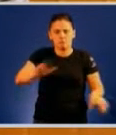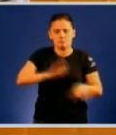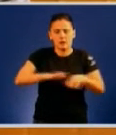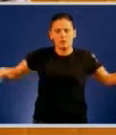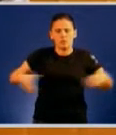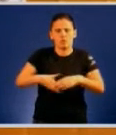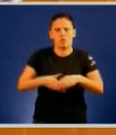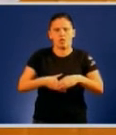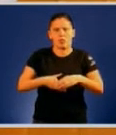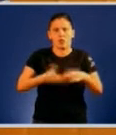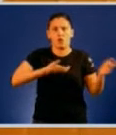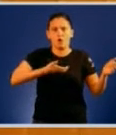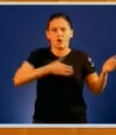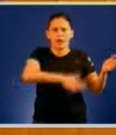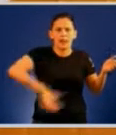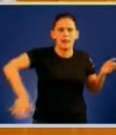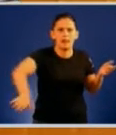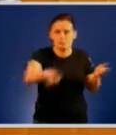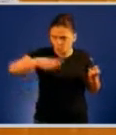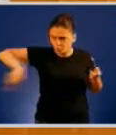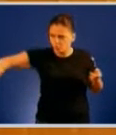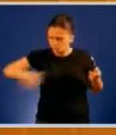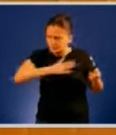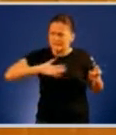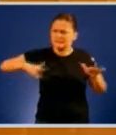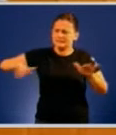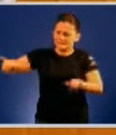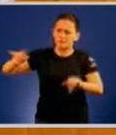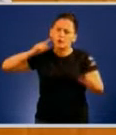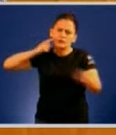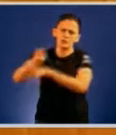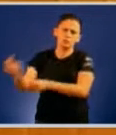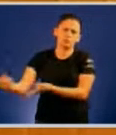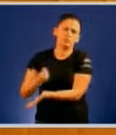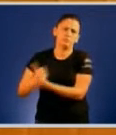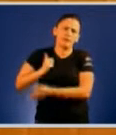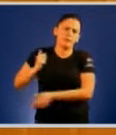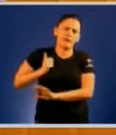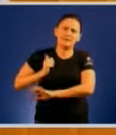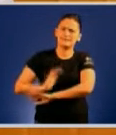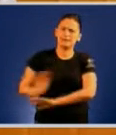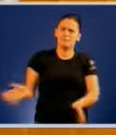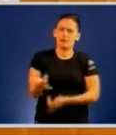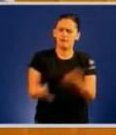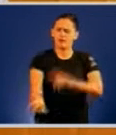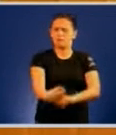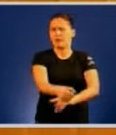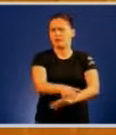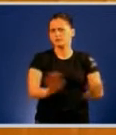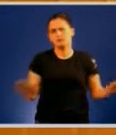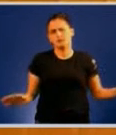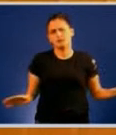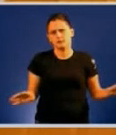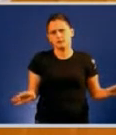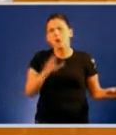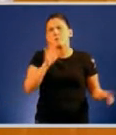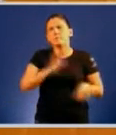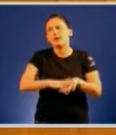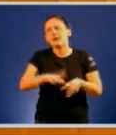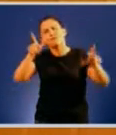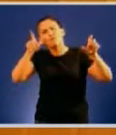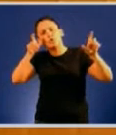locais. Vostedes os queren, pero os queren para o seu proveito e logo pasan absolutamente deles. Os queren para as